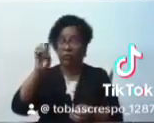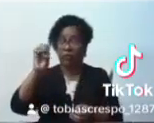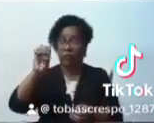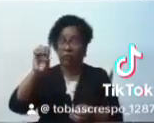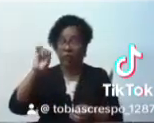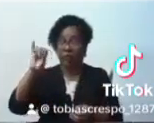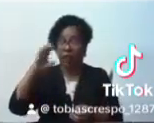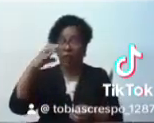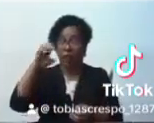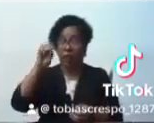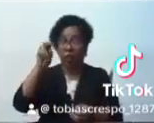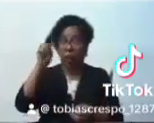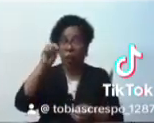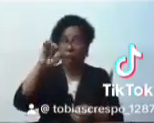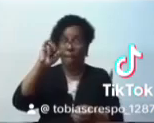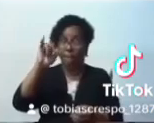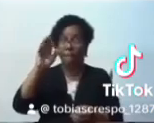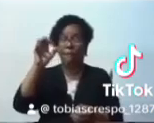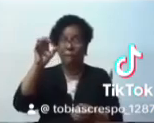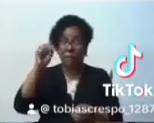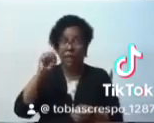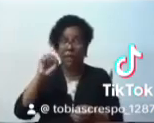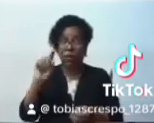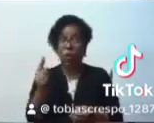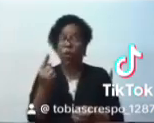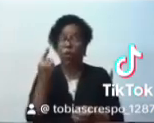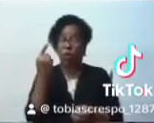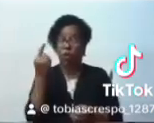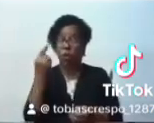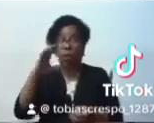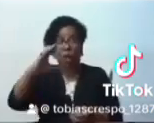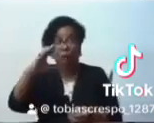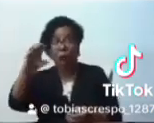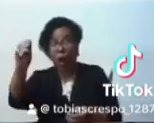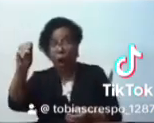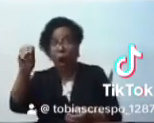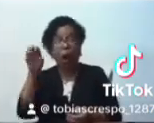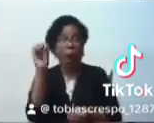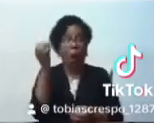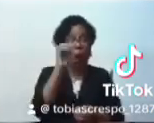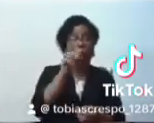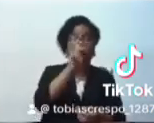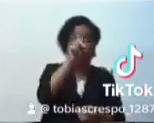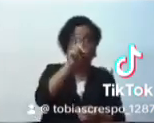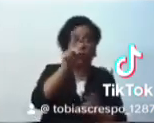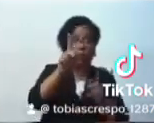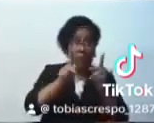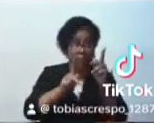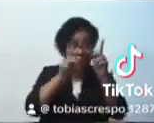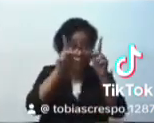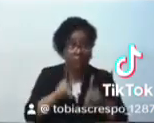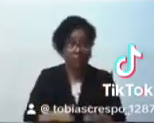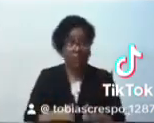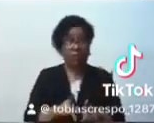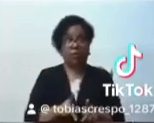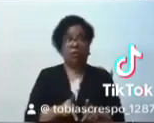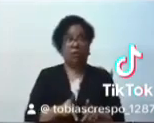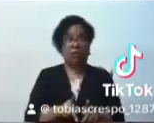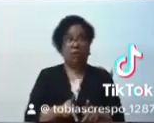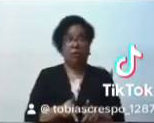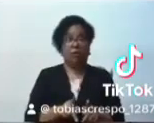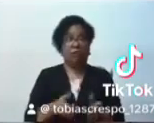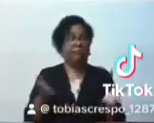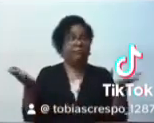el transporte escolar. Le habíamos dicho al gobierno que es verdad que quien están dirigiendo es una